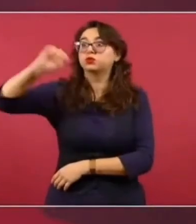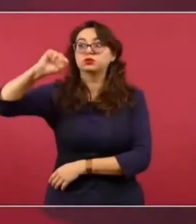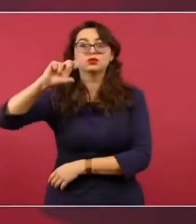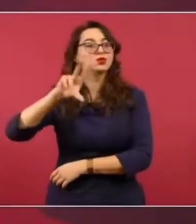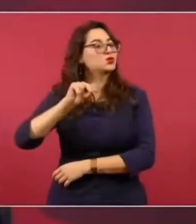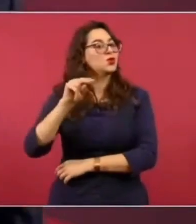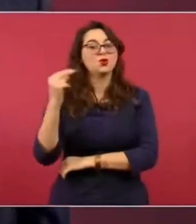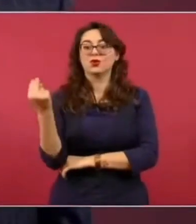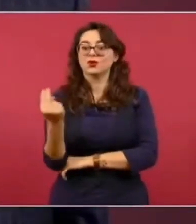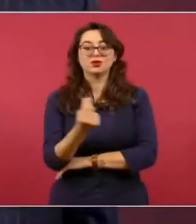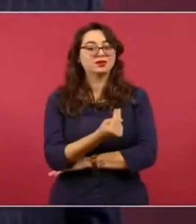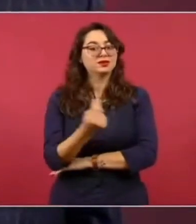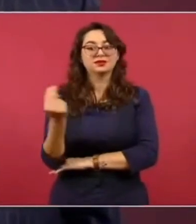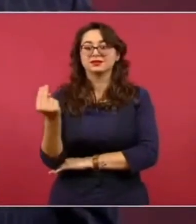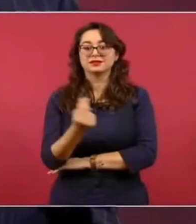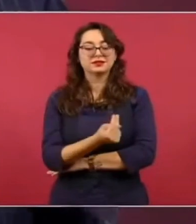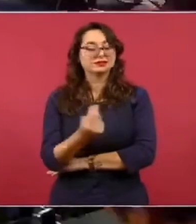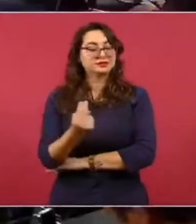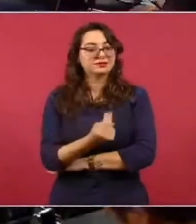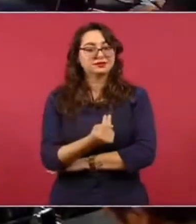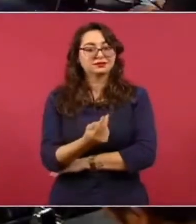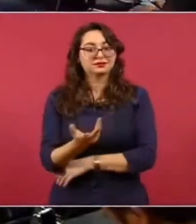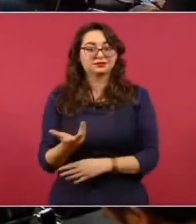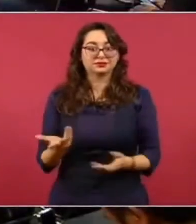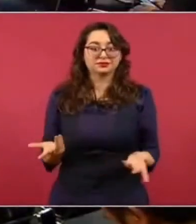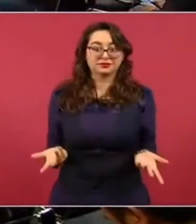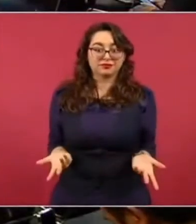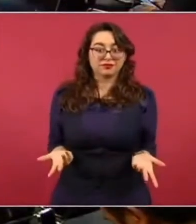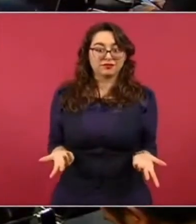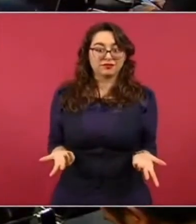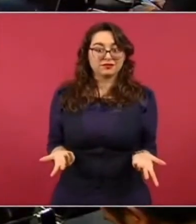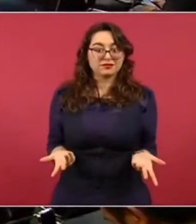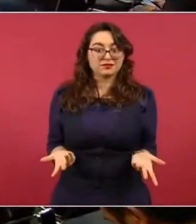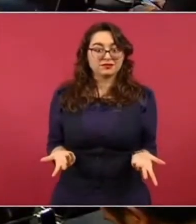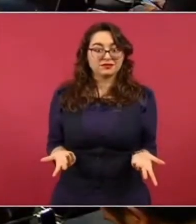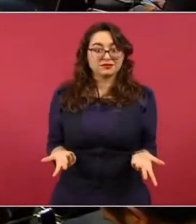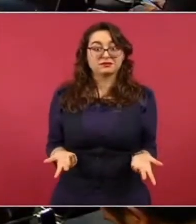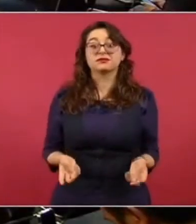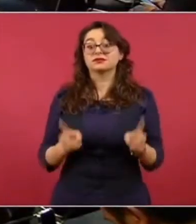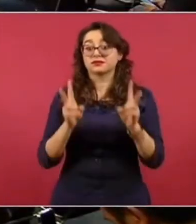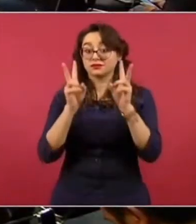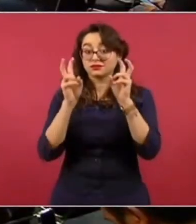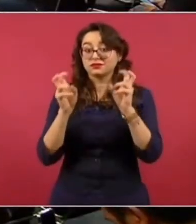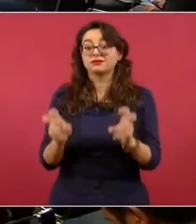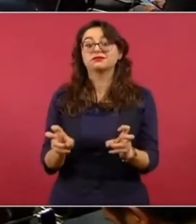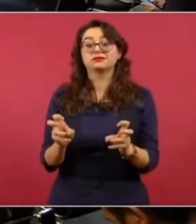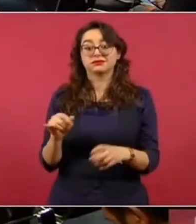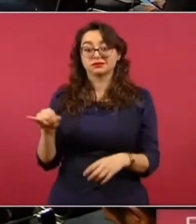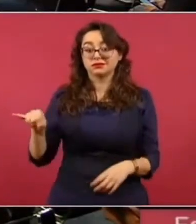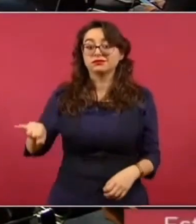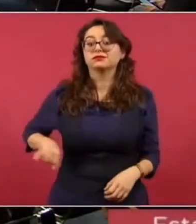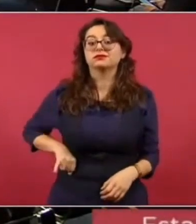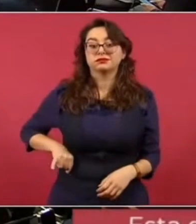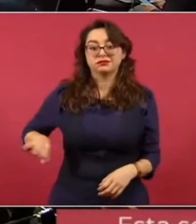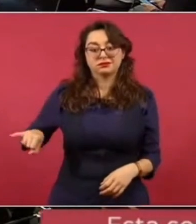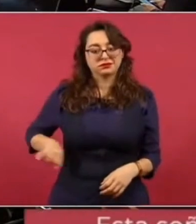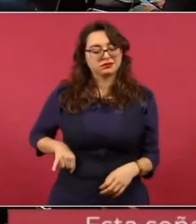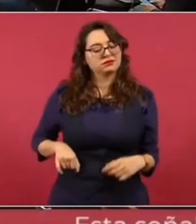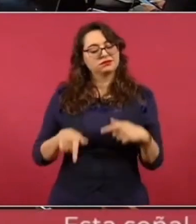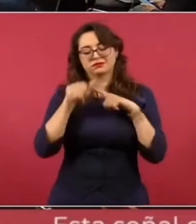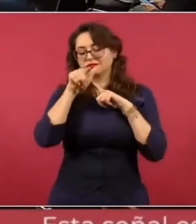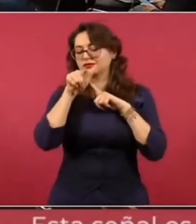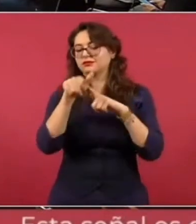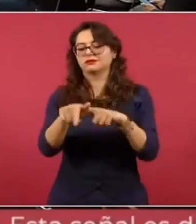Vamos a seguir hablando sobre este tema, pero es muy